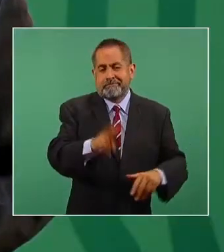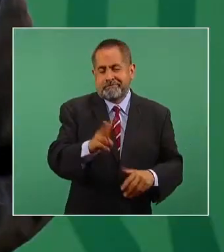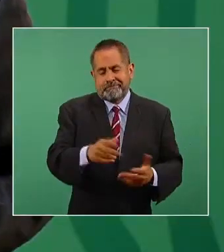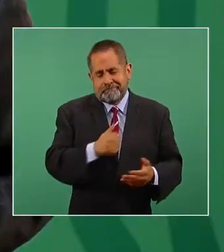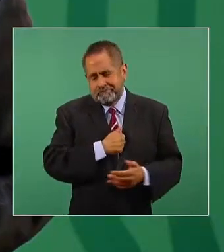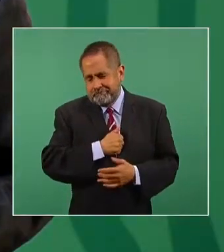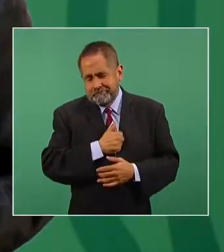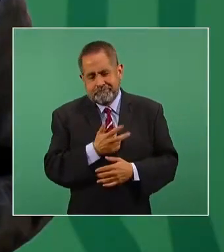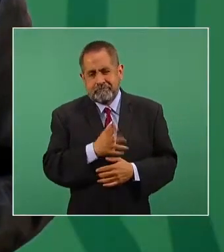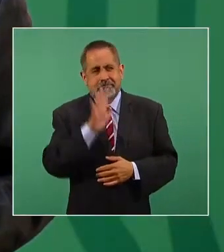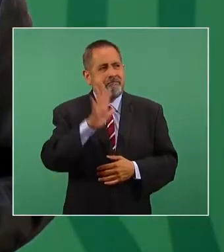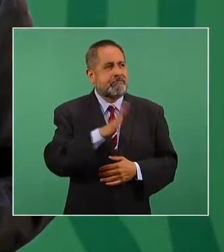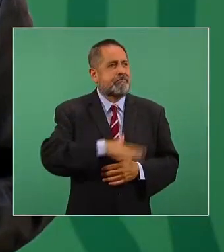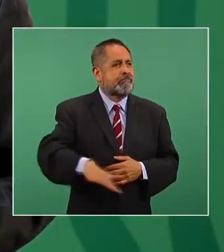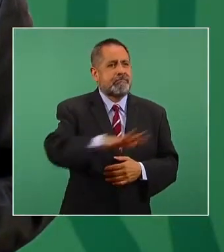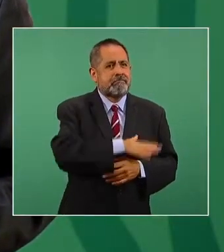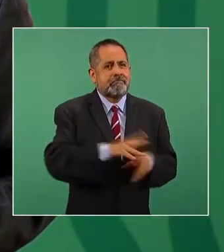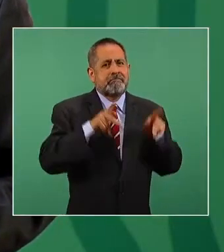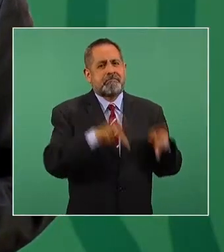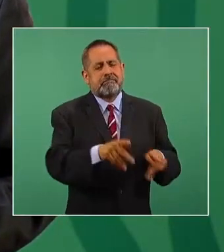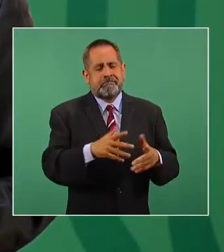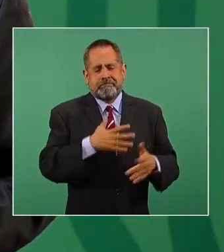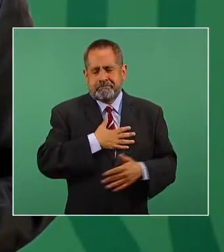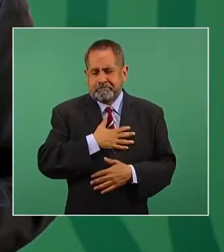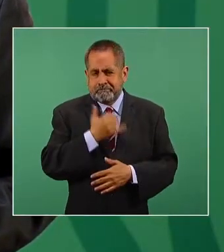desgraciadamente, en un cementerio.